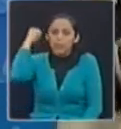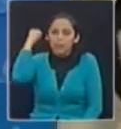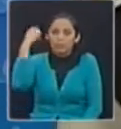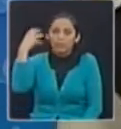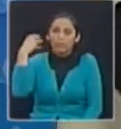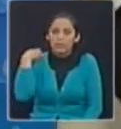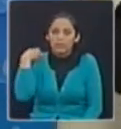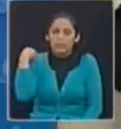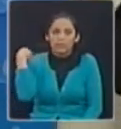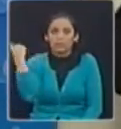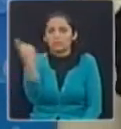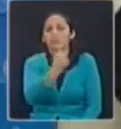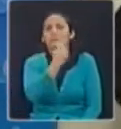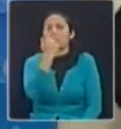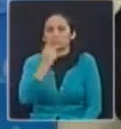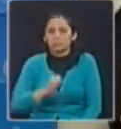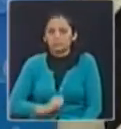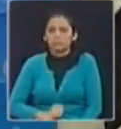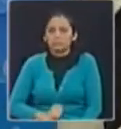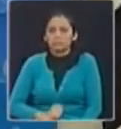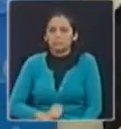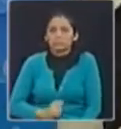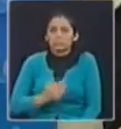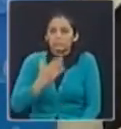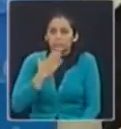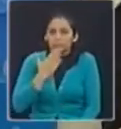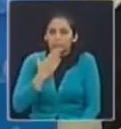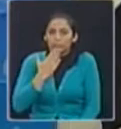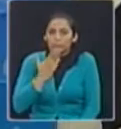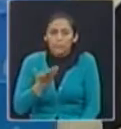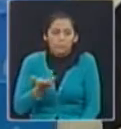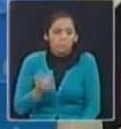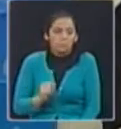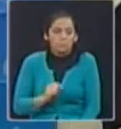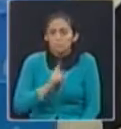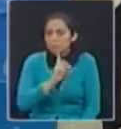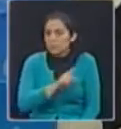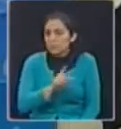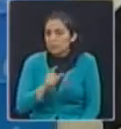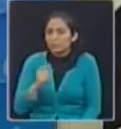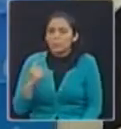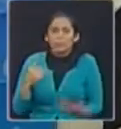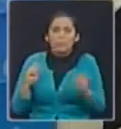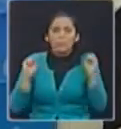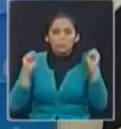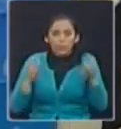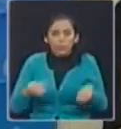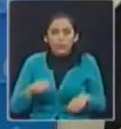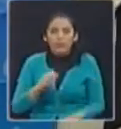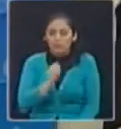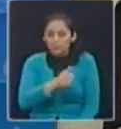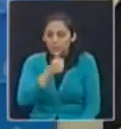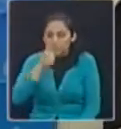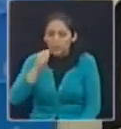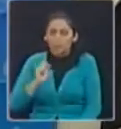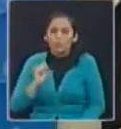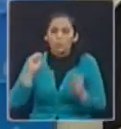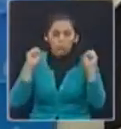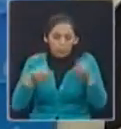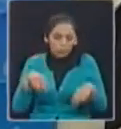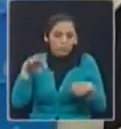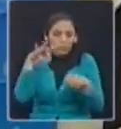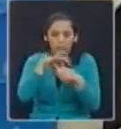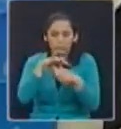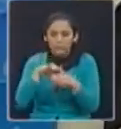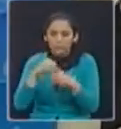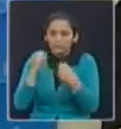principal derecho político de los ecuatorianos es concurrir para elegir y para ser elegido. Una vez que se viola el derecho de